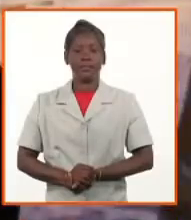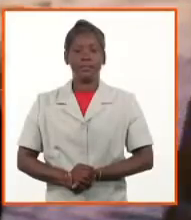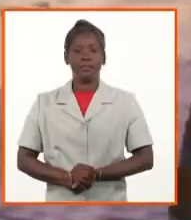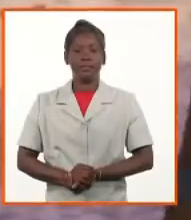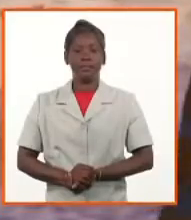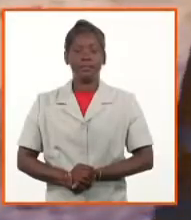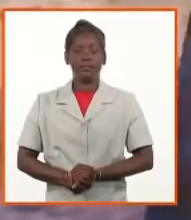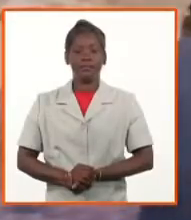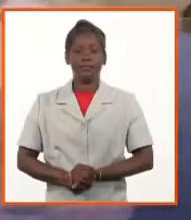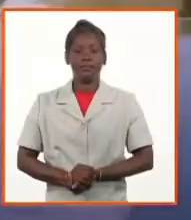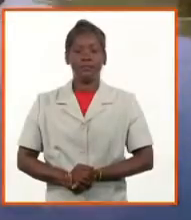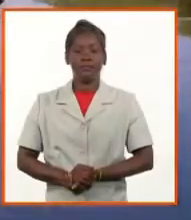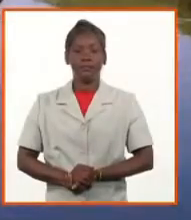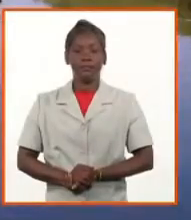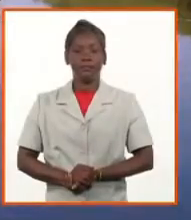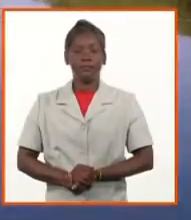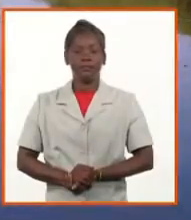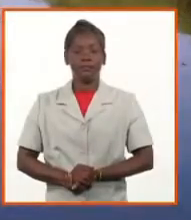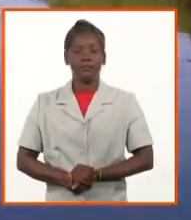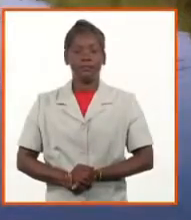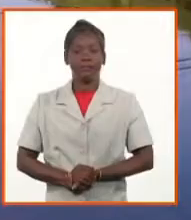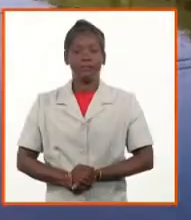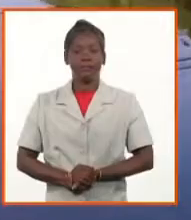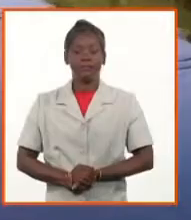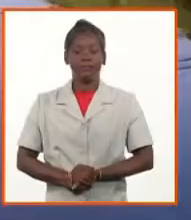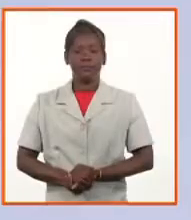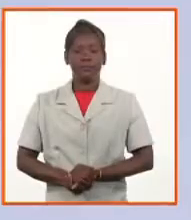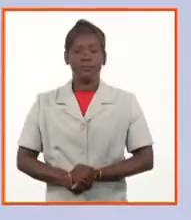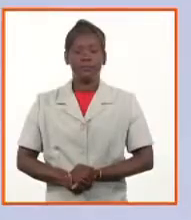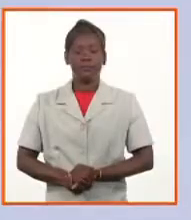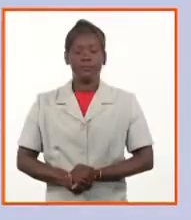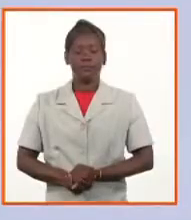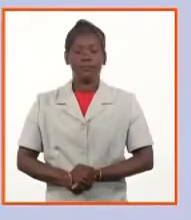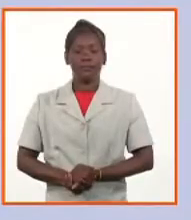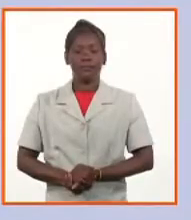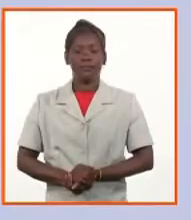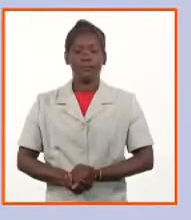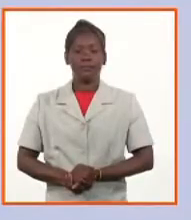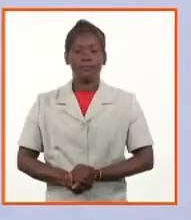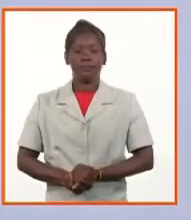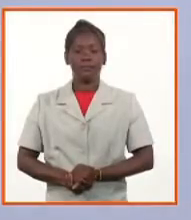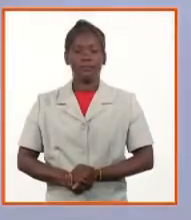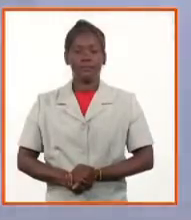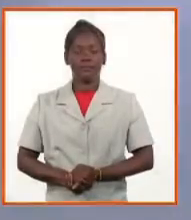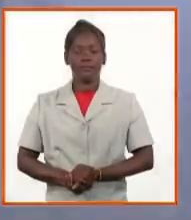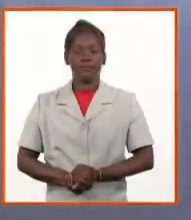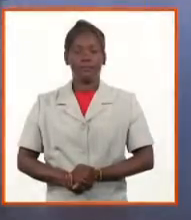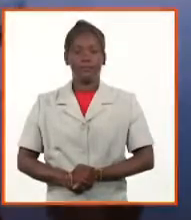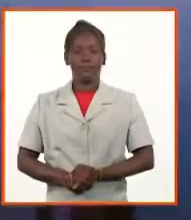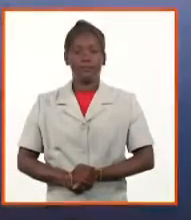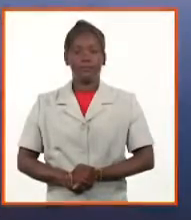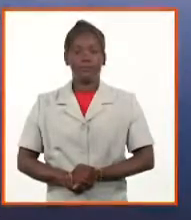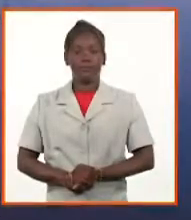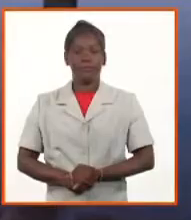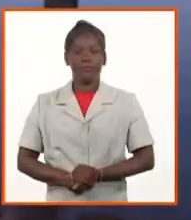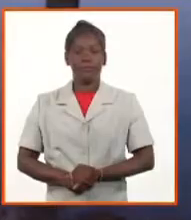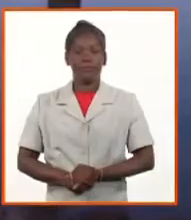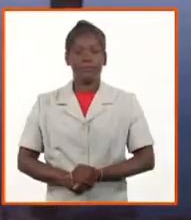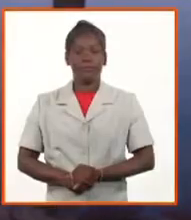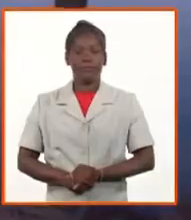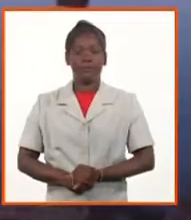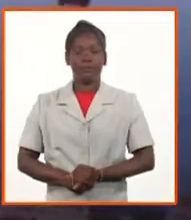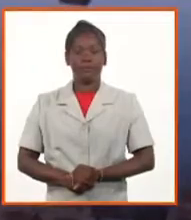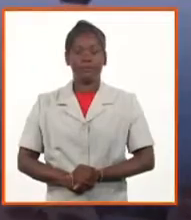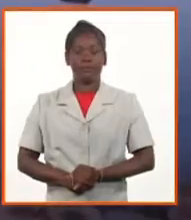se lleva los frutos. Esa es mi tierra, hermano, dolida en su entraña misma por malas leyes y